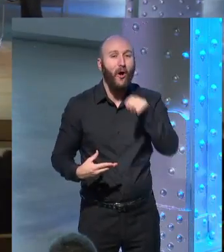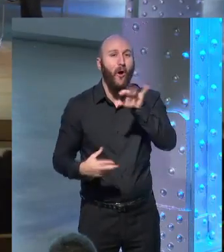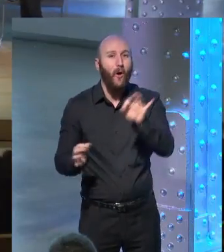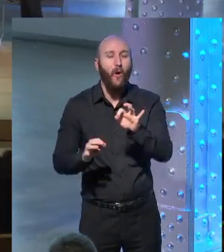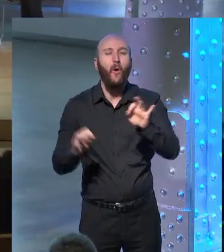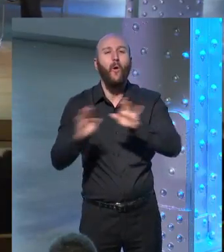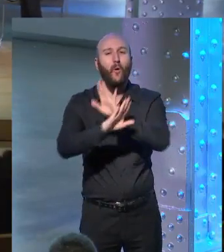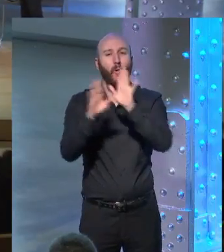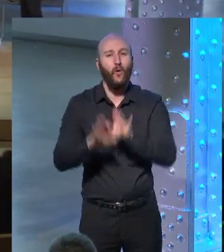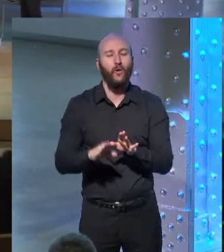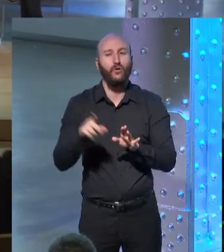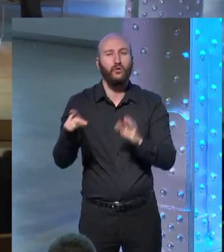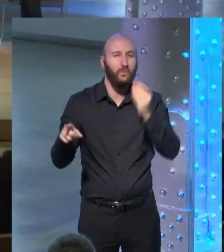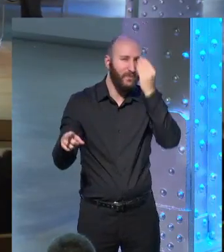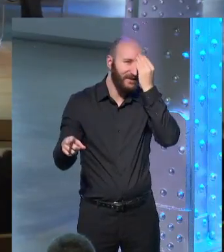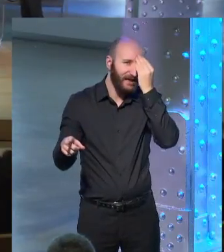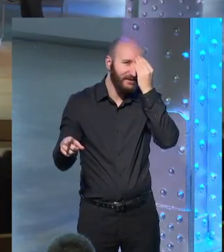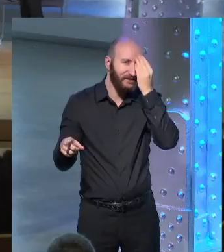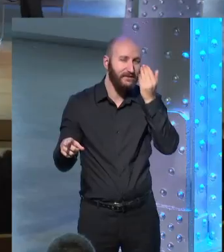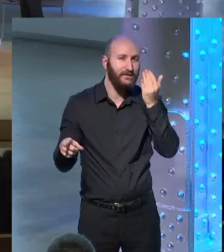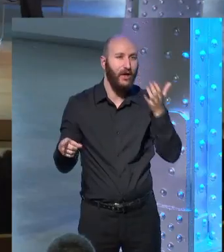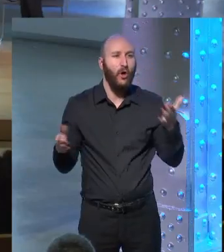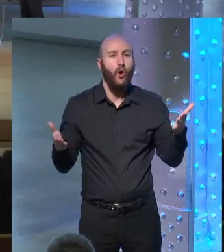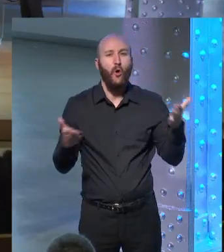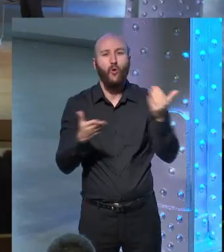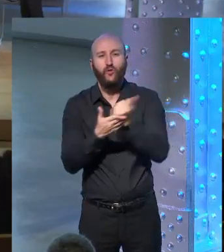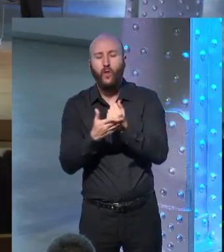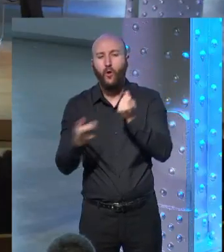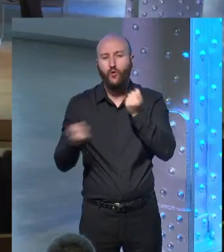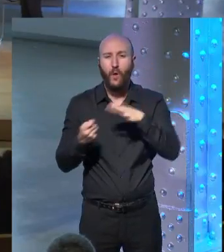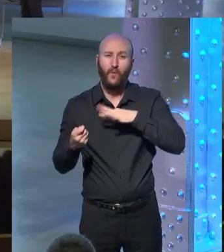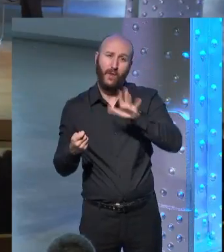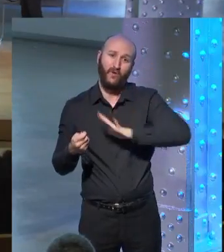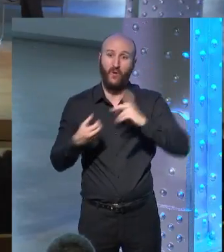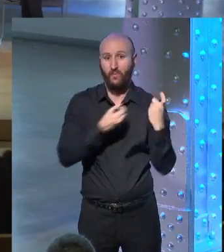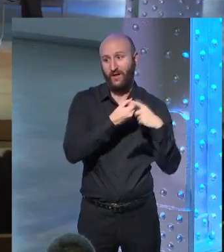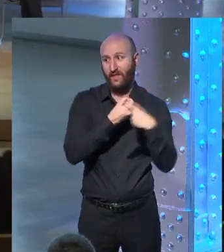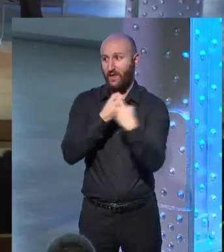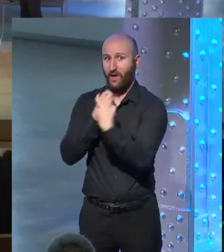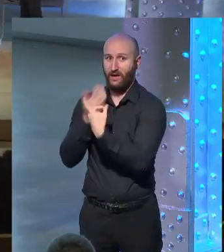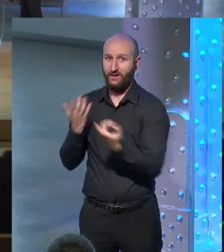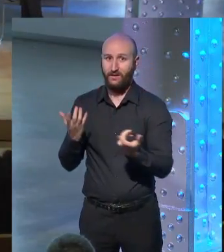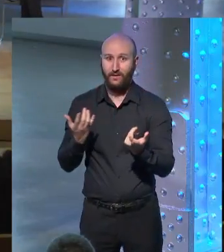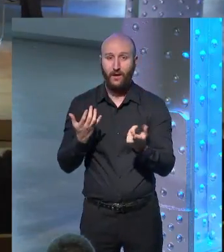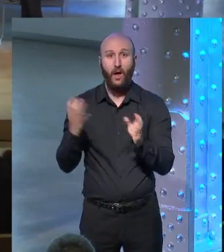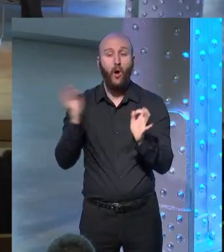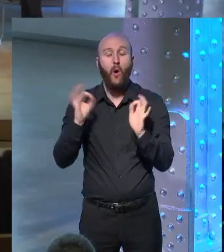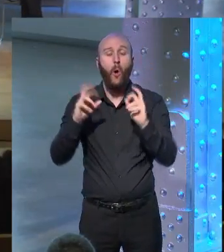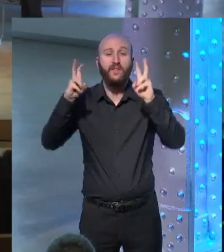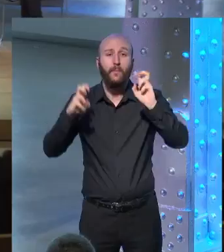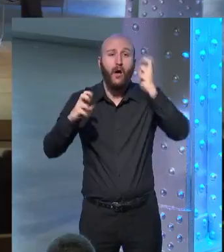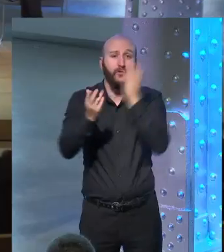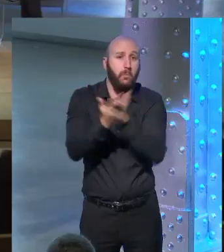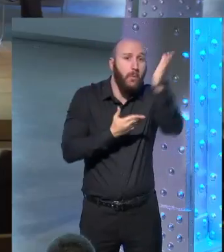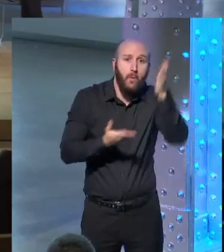dicho Juan Pablo, o si creéis que lo podemos todo gestionar. Por favor, intervenid los que queráis, incluso si queréis cambiar de tema no pasa